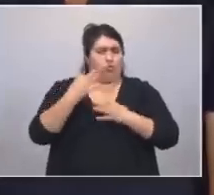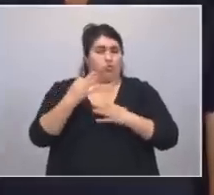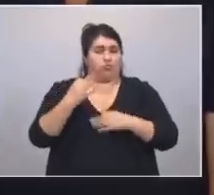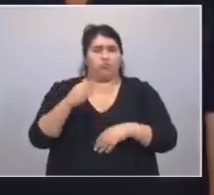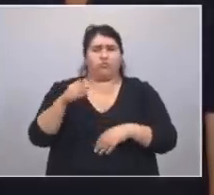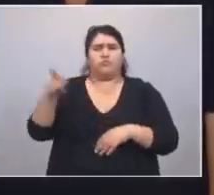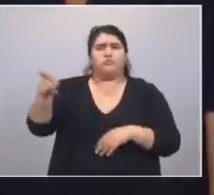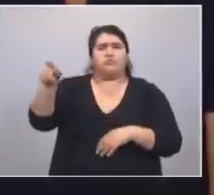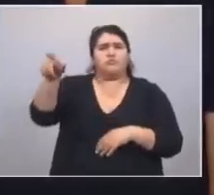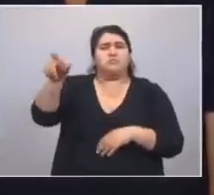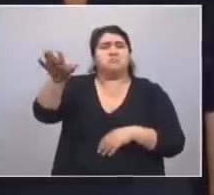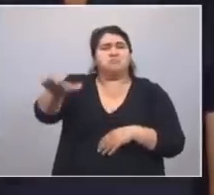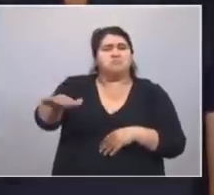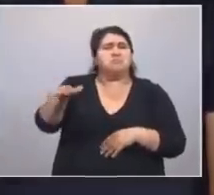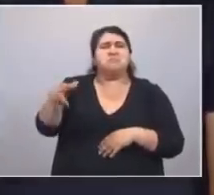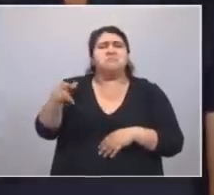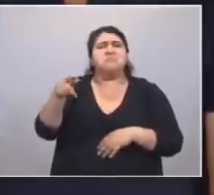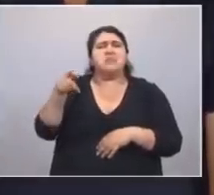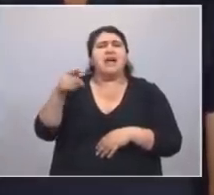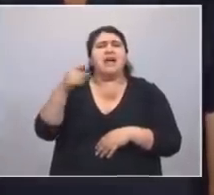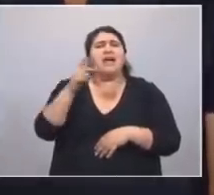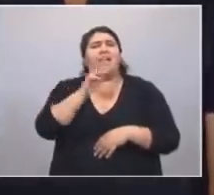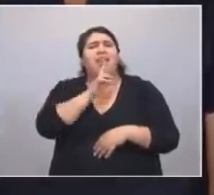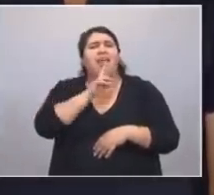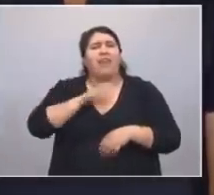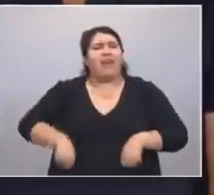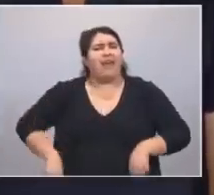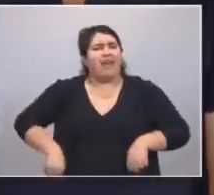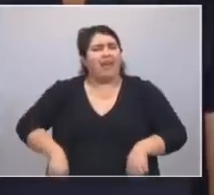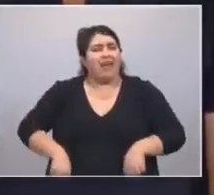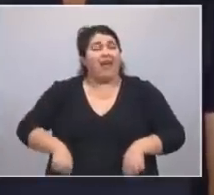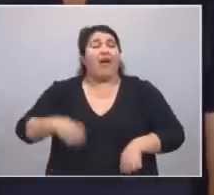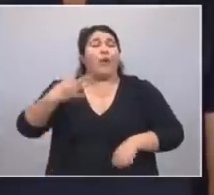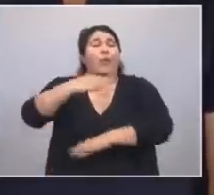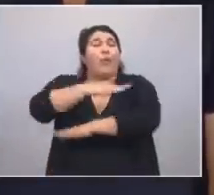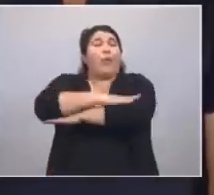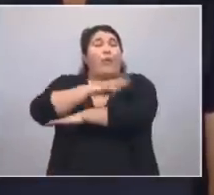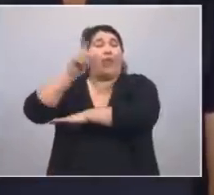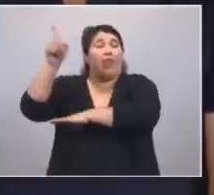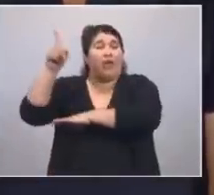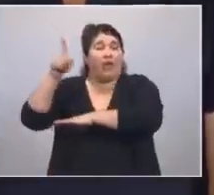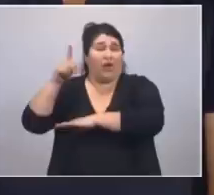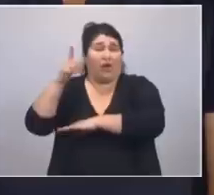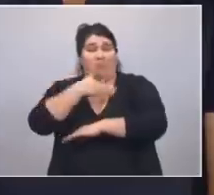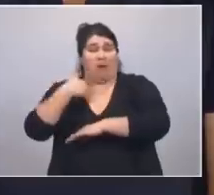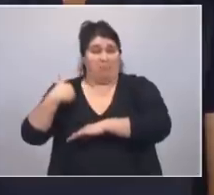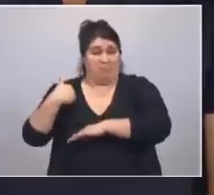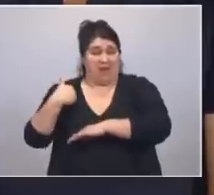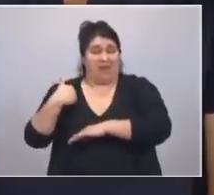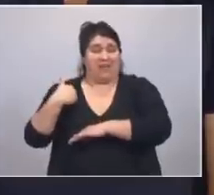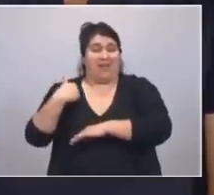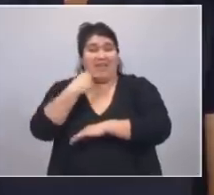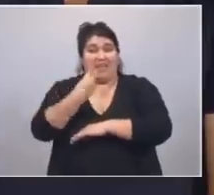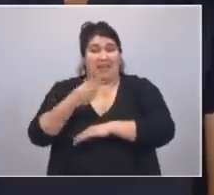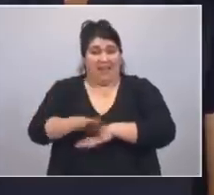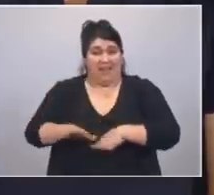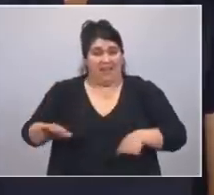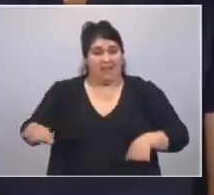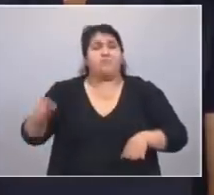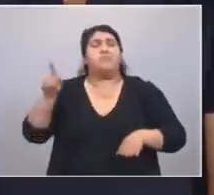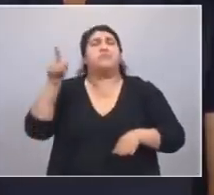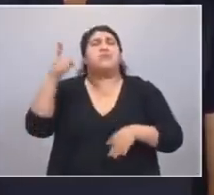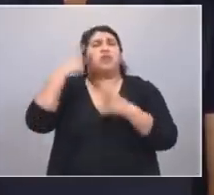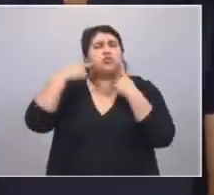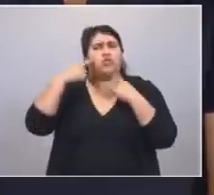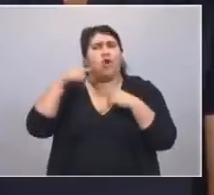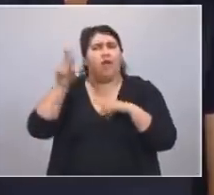mamá con dos nenas en un balcón, con una nena que lloraba